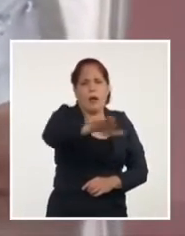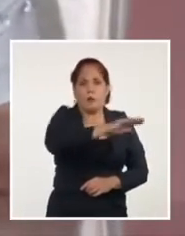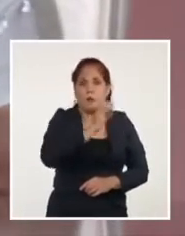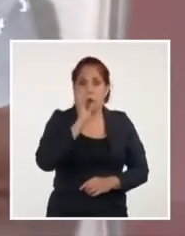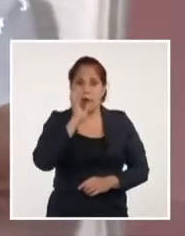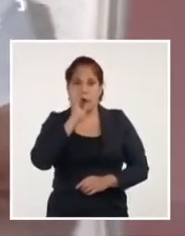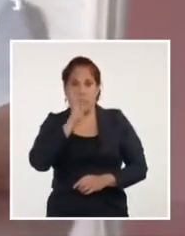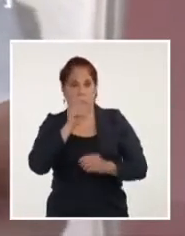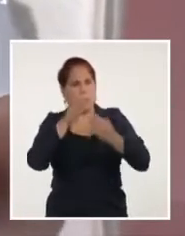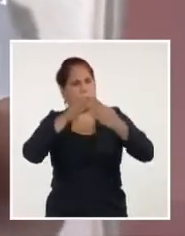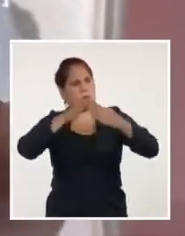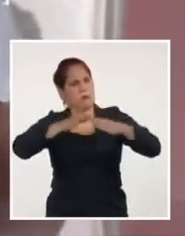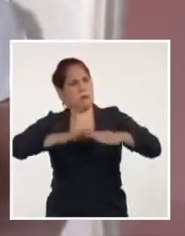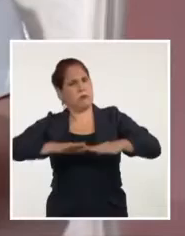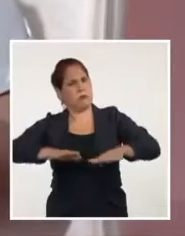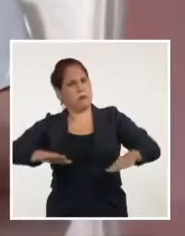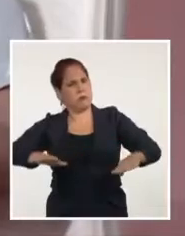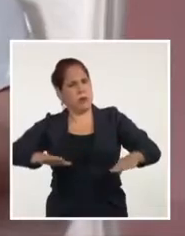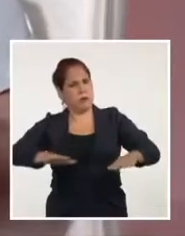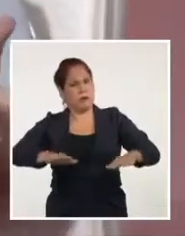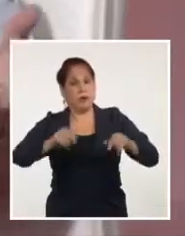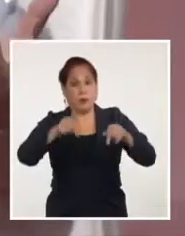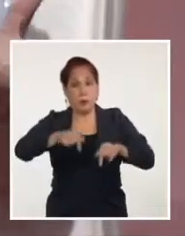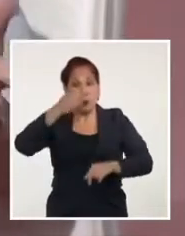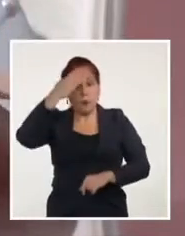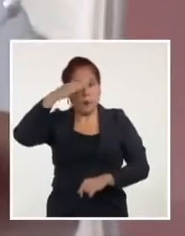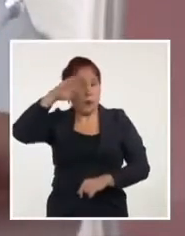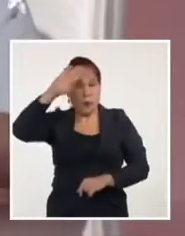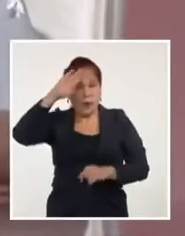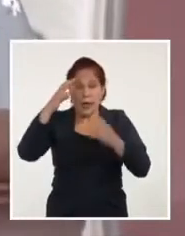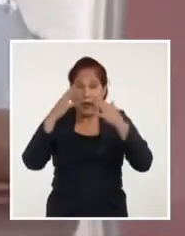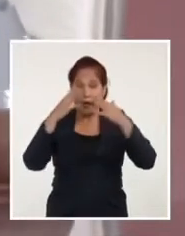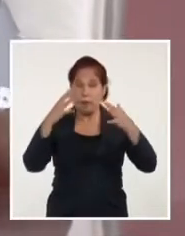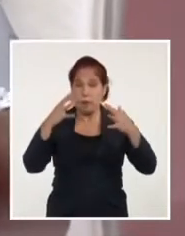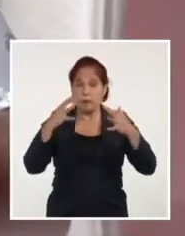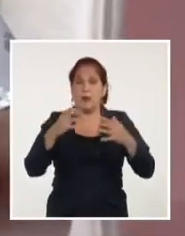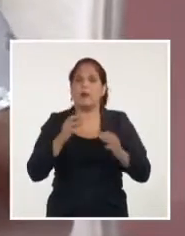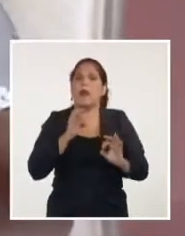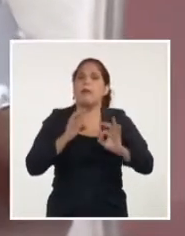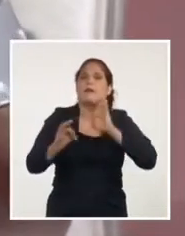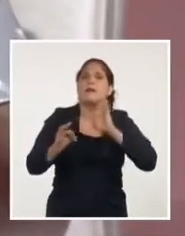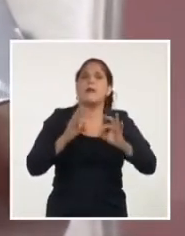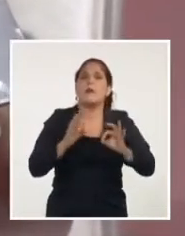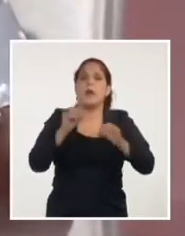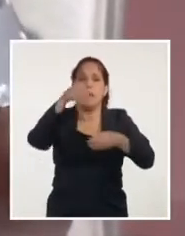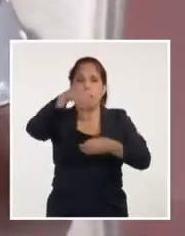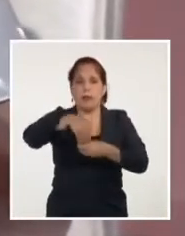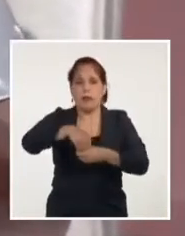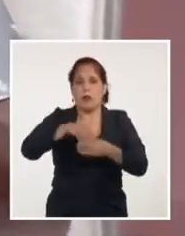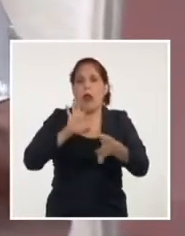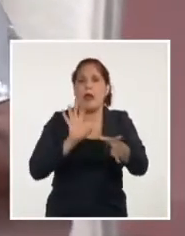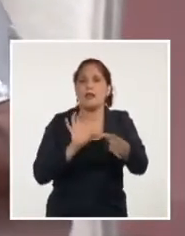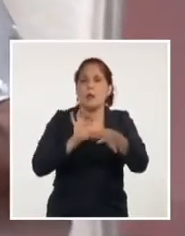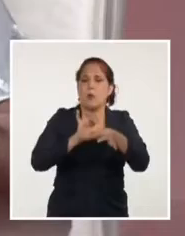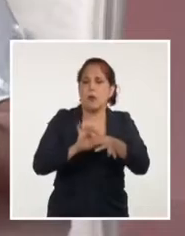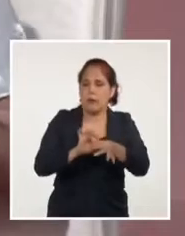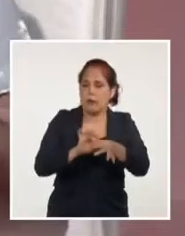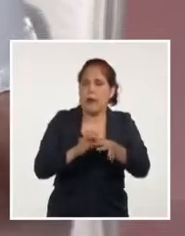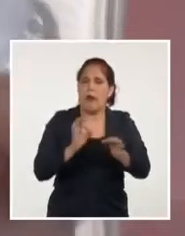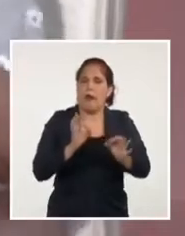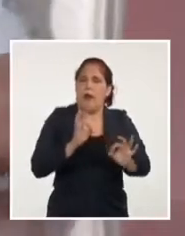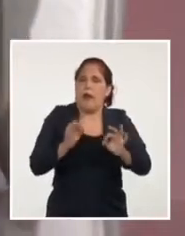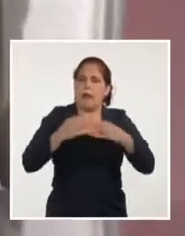tiene como una de sus joyas más preciadas, su seguridad ciudadana, su estabilidad, su tranquilidad.